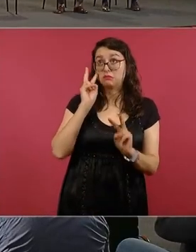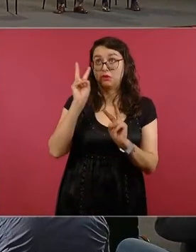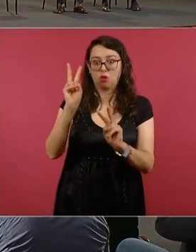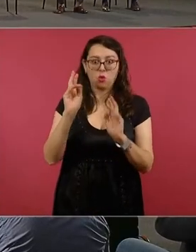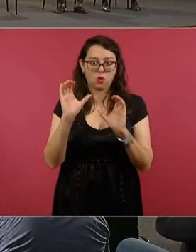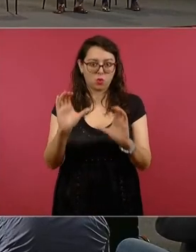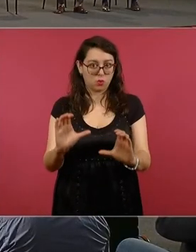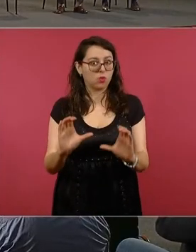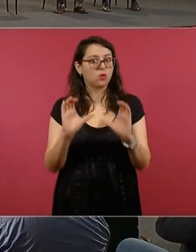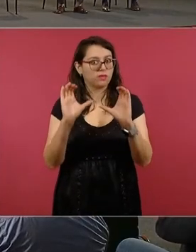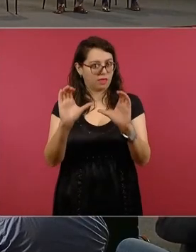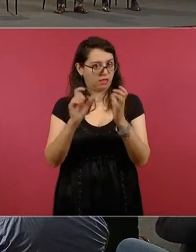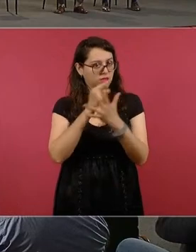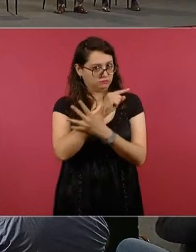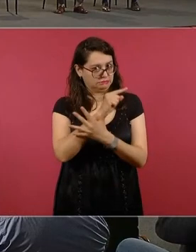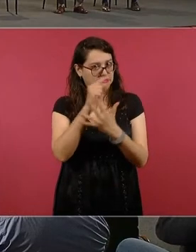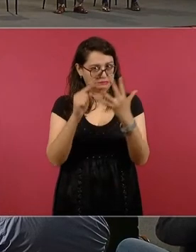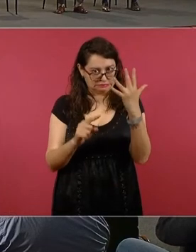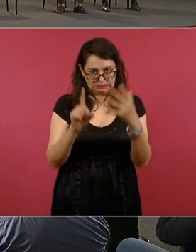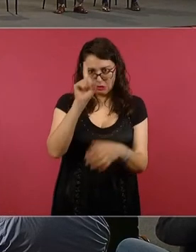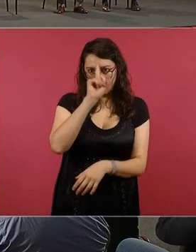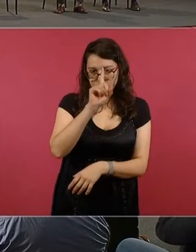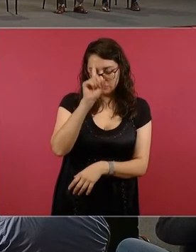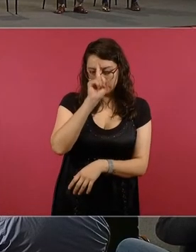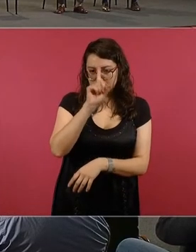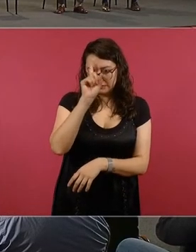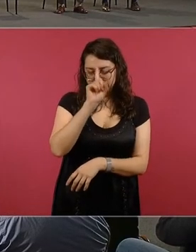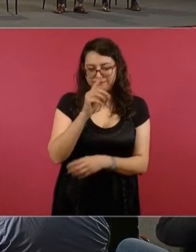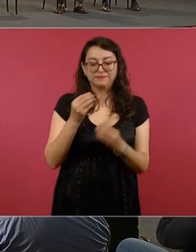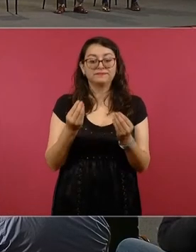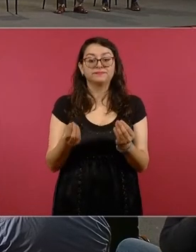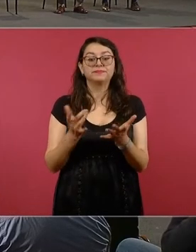total del 8 de abril. Muchas gracias.